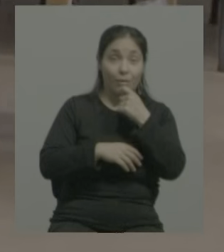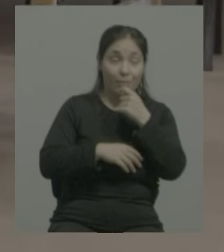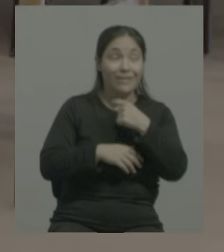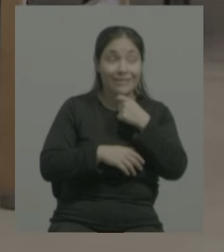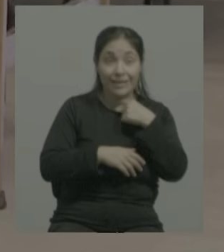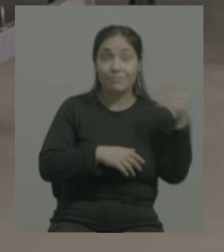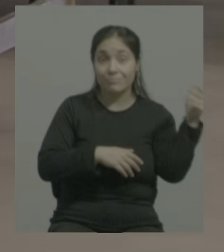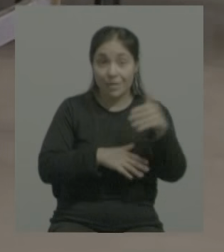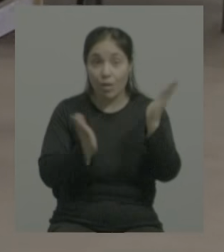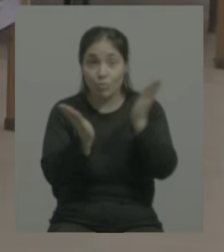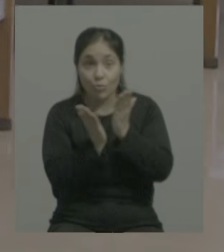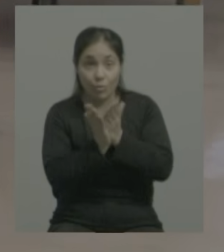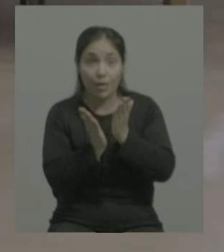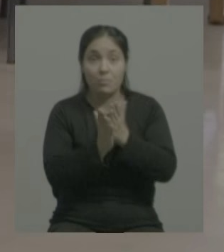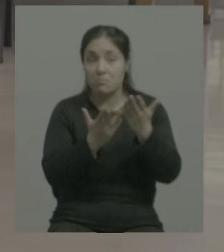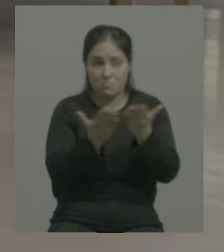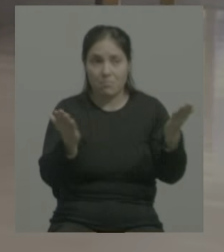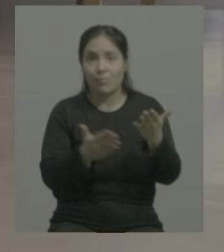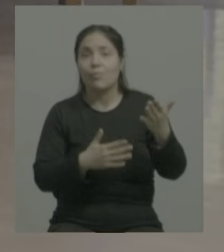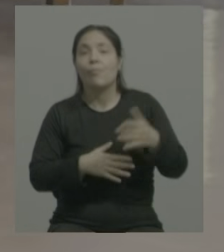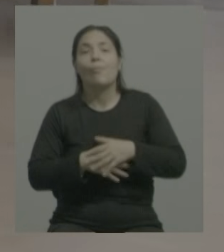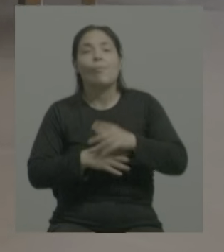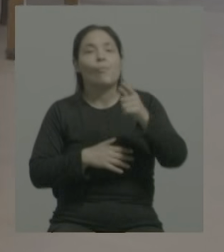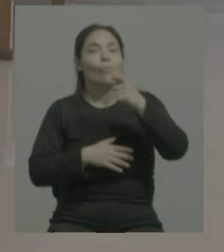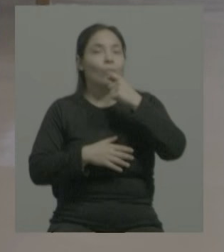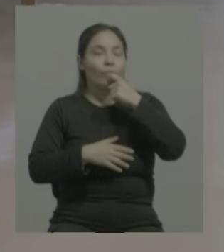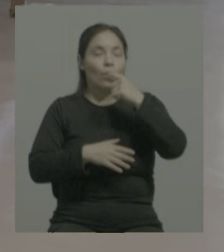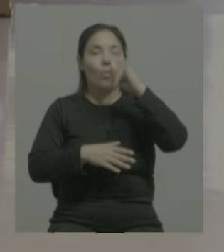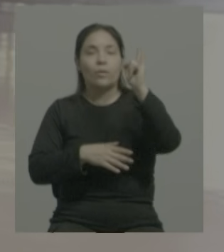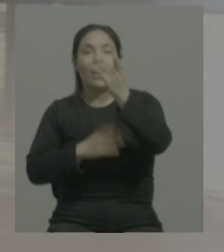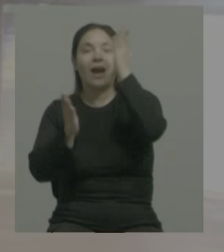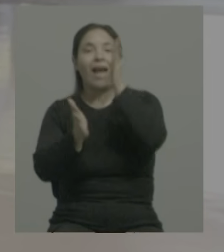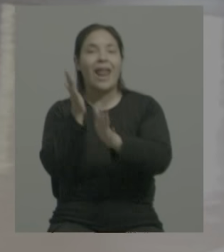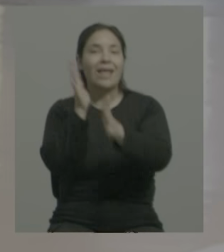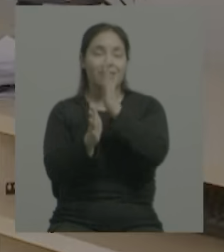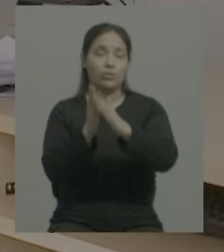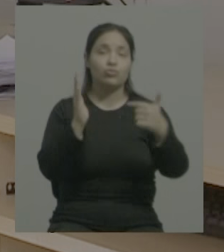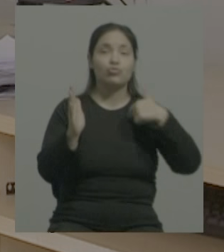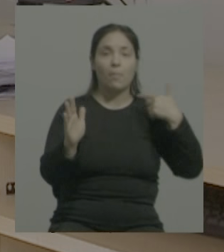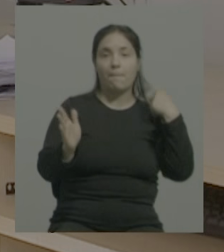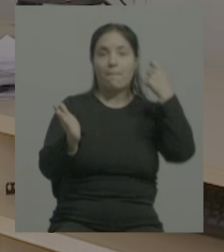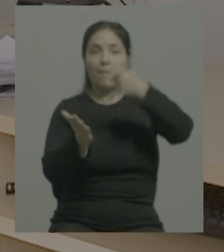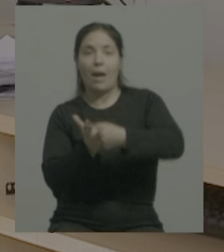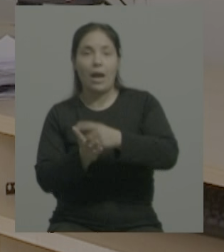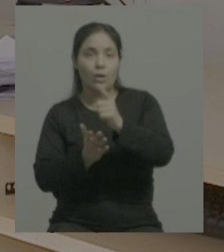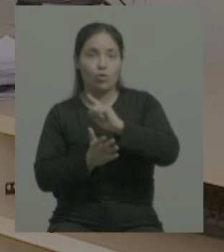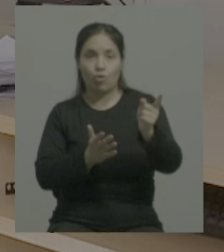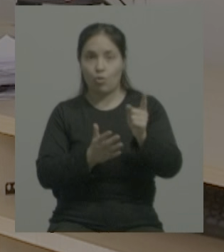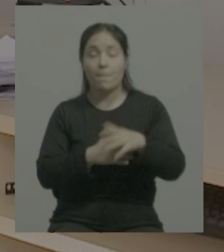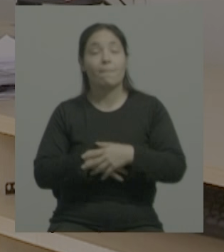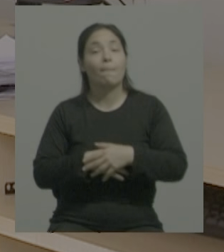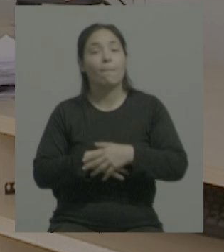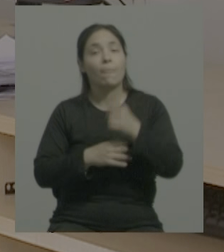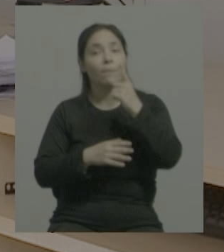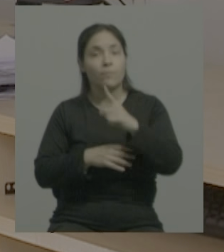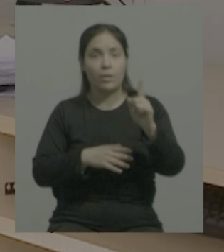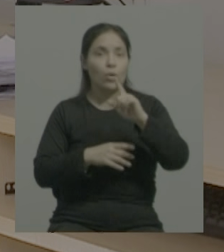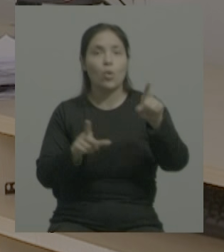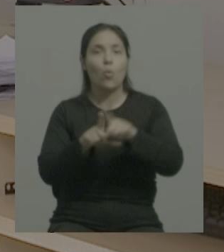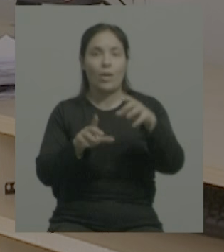cuestión. Por ahí, cuando hablamos de la gratuidad universitaria, uno dice, bueno, yo no tengo que pagar por acceder, no tengo que pagar un arancel, pero sí tengo que